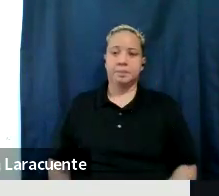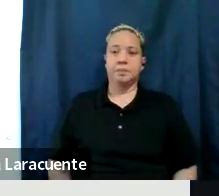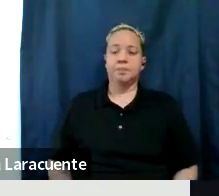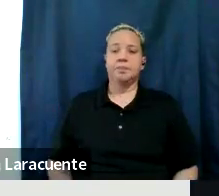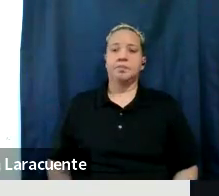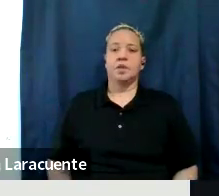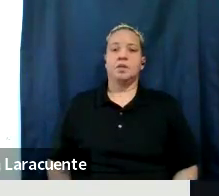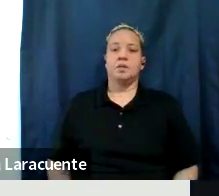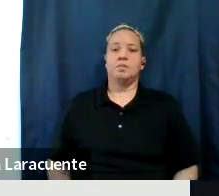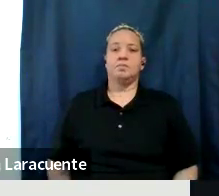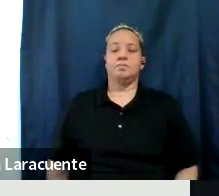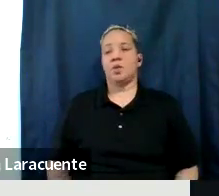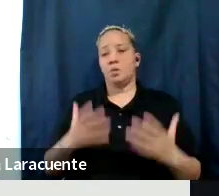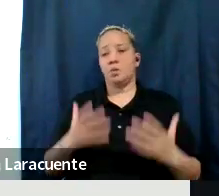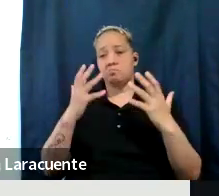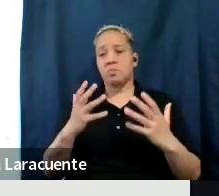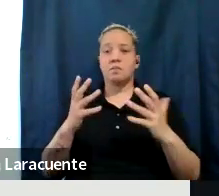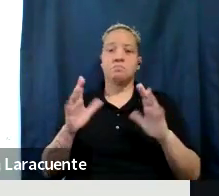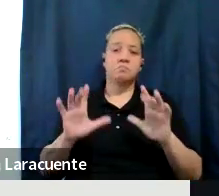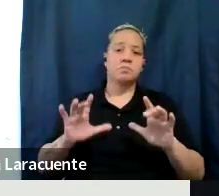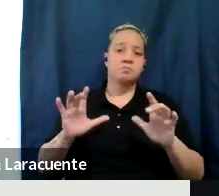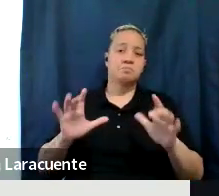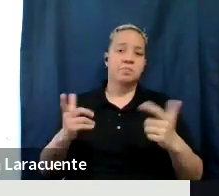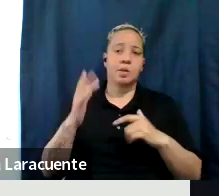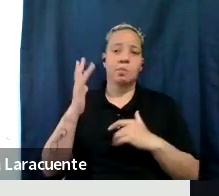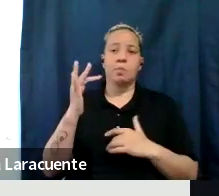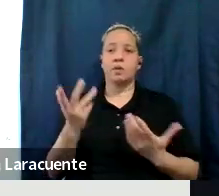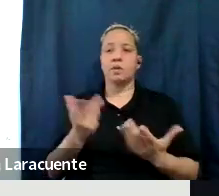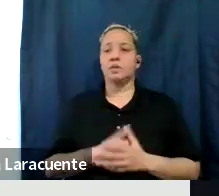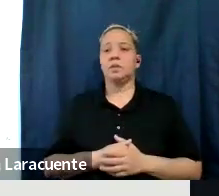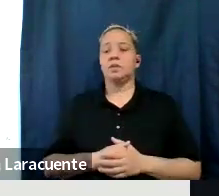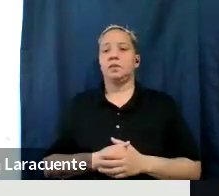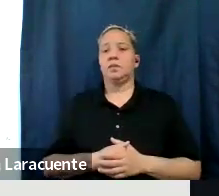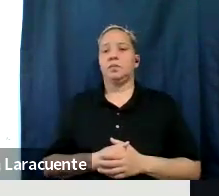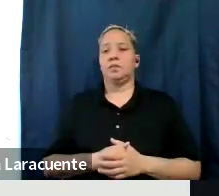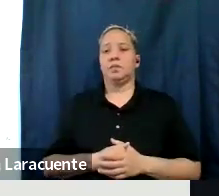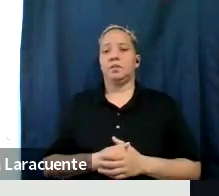pena porque yo creo que esas partes, no me voy a